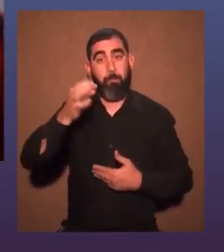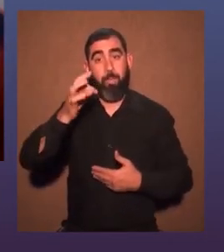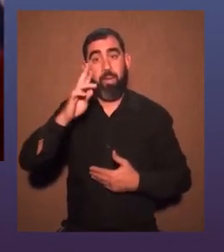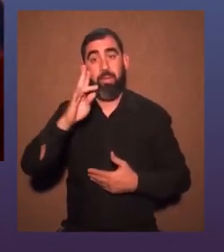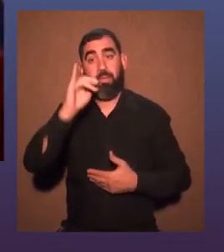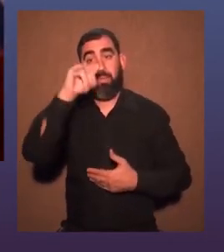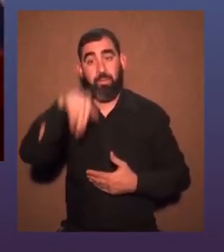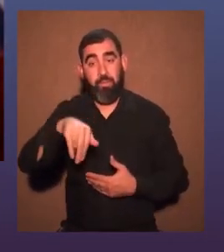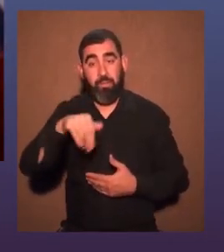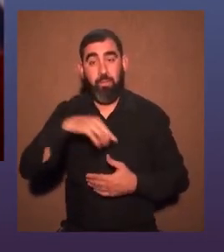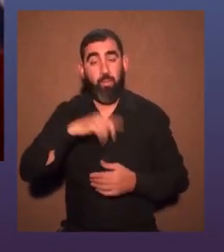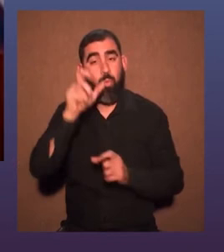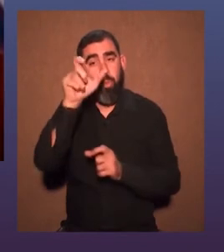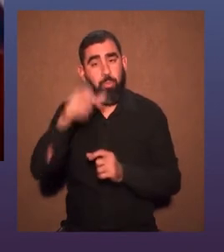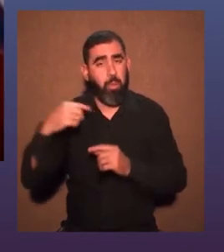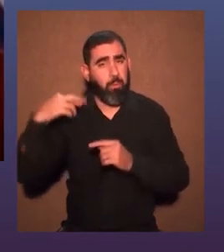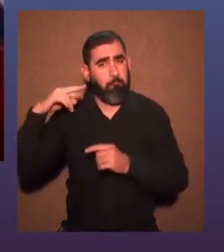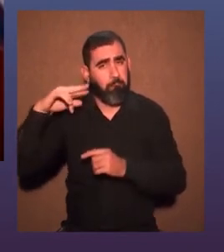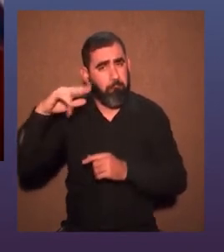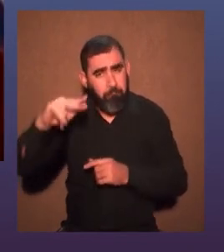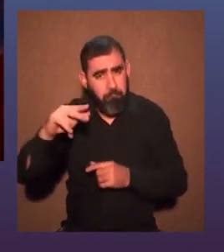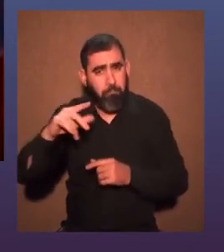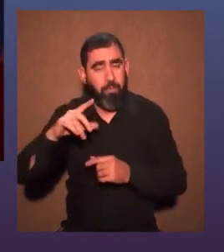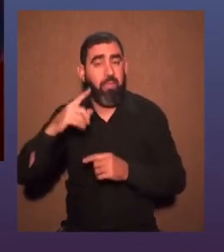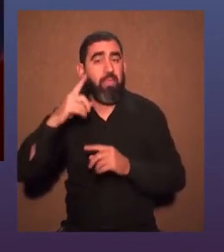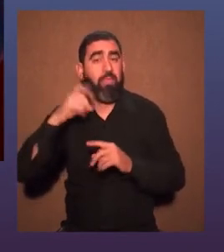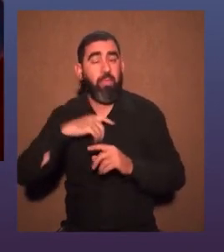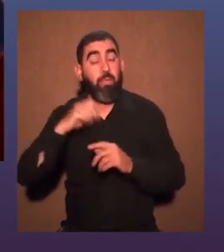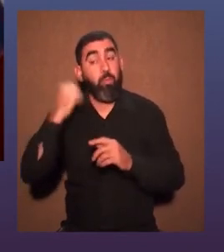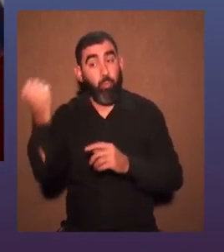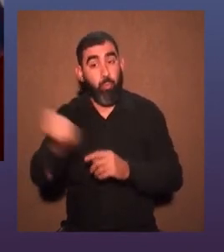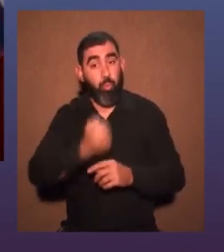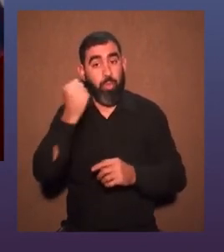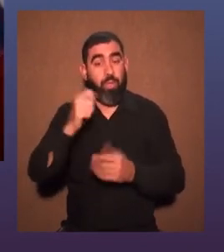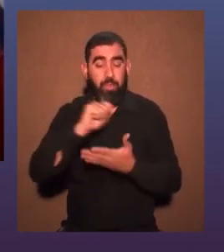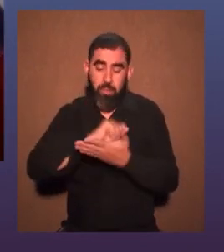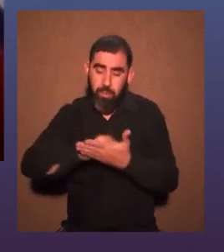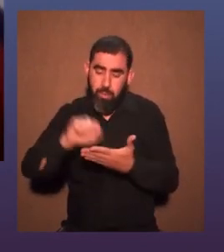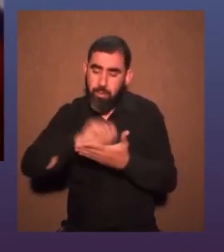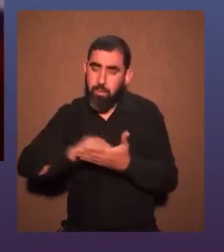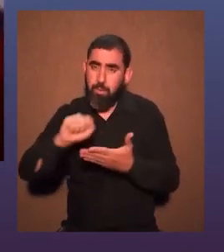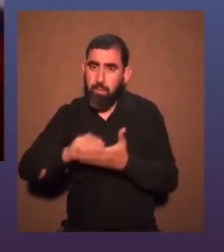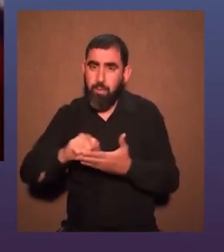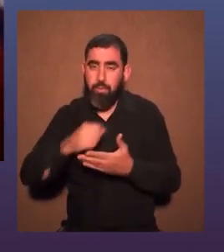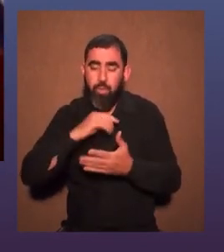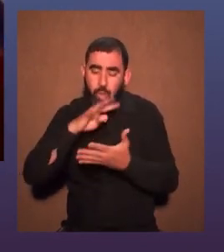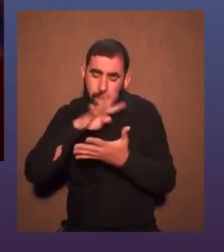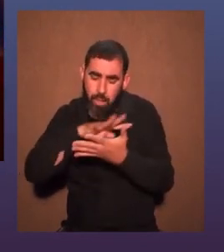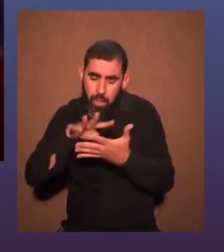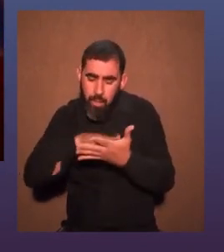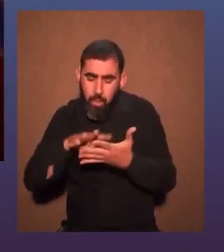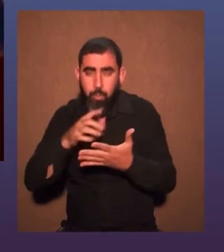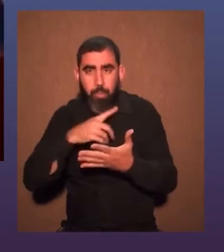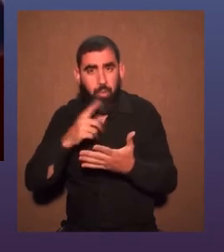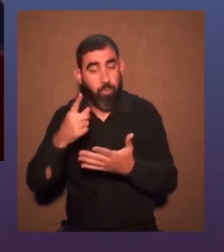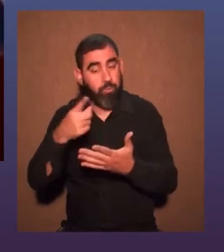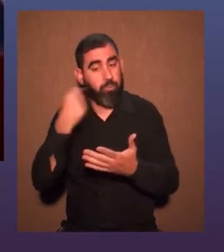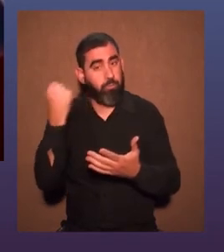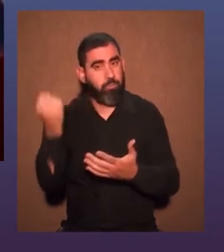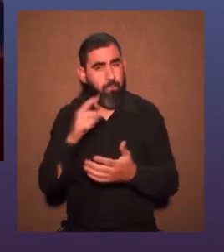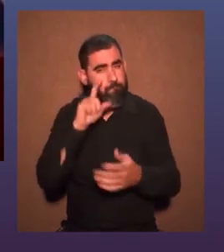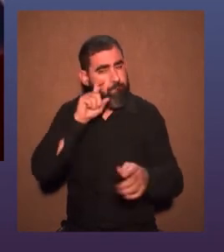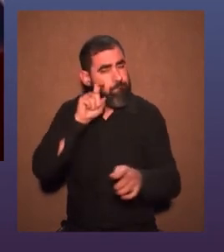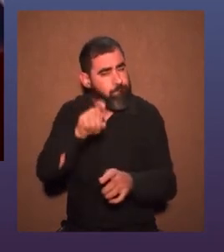de la oficina Marina. Para él es importante la caligrafía. O sea, cuando vos lees, es una cosa chiquita en el texto, ¿no? Pero que para alguien sea